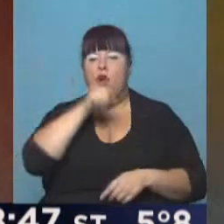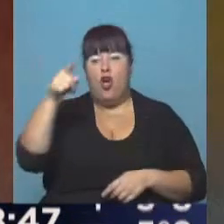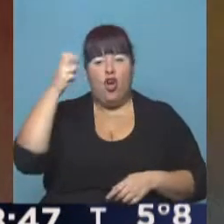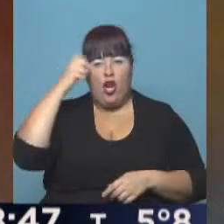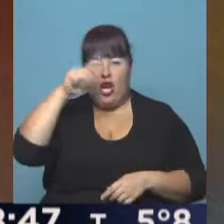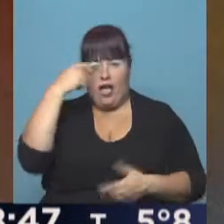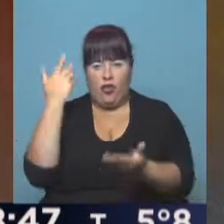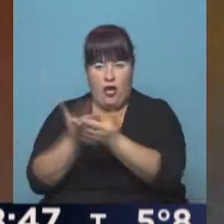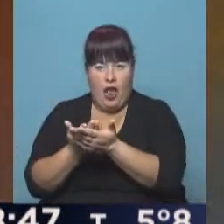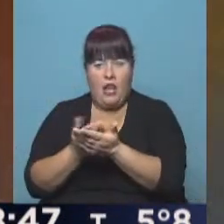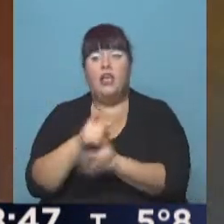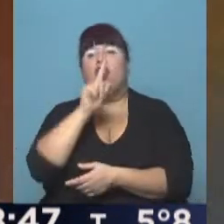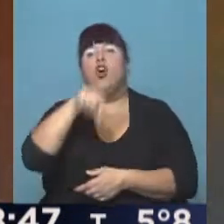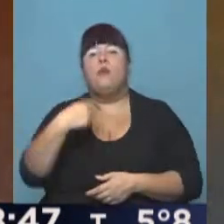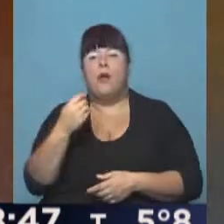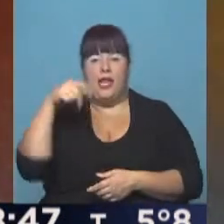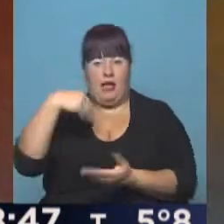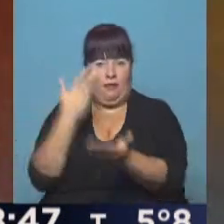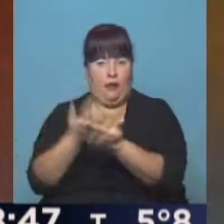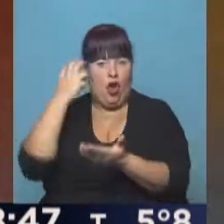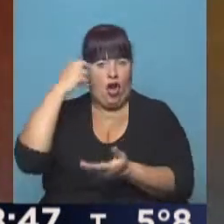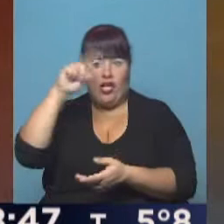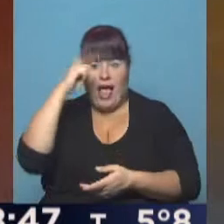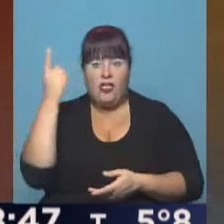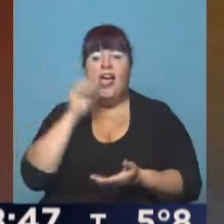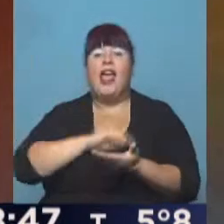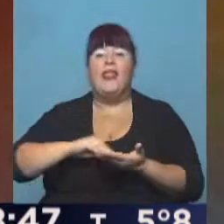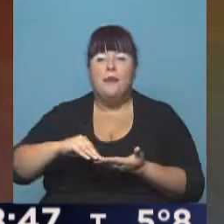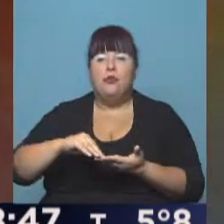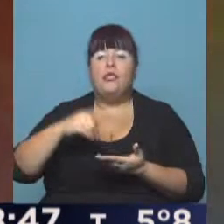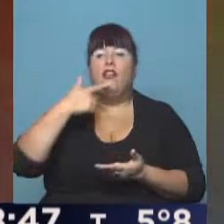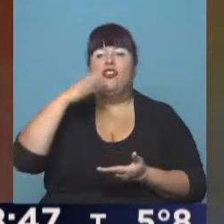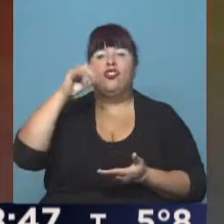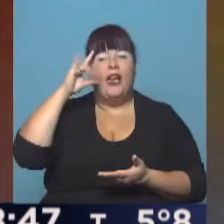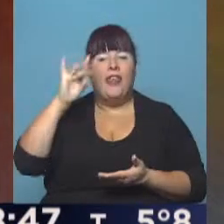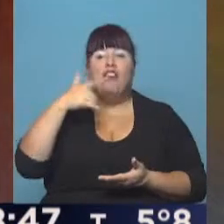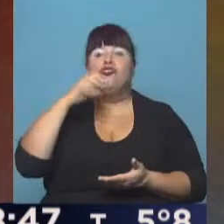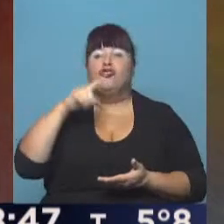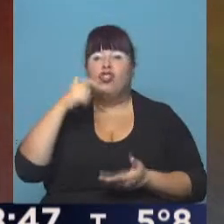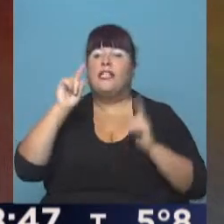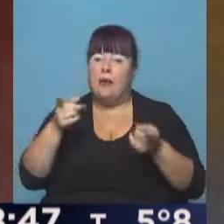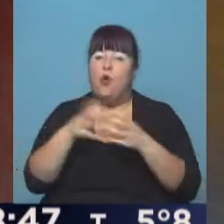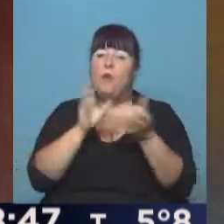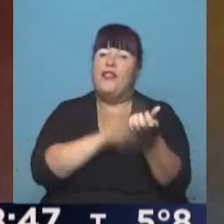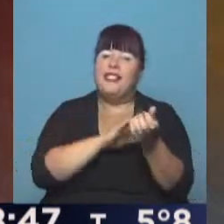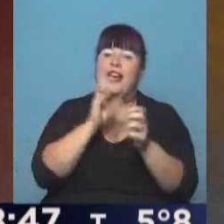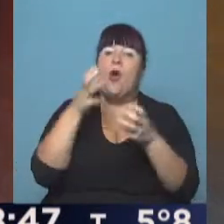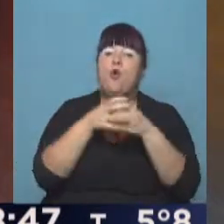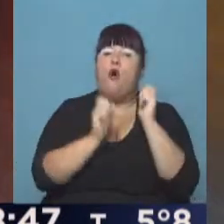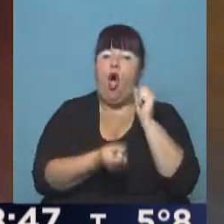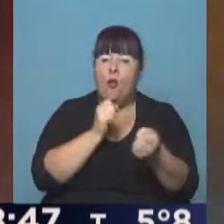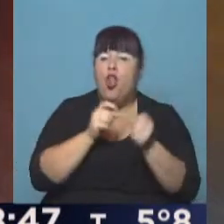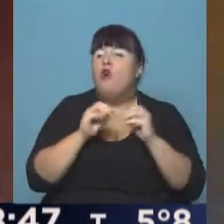Congreso Nacional, lo trajo al Parlamento de la Nación la diputada Soledad Sosa, también del Frente de Izquierda, del Partido Obrero, y